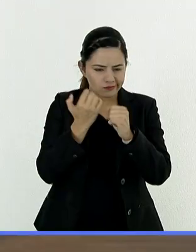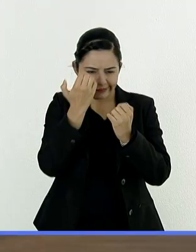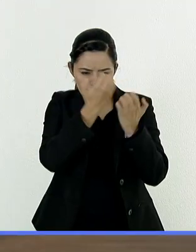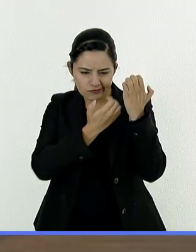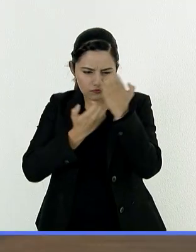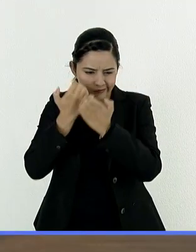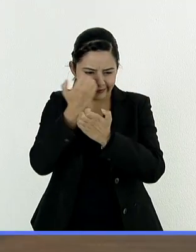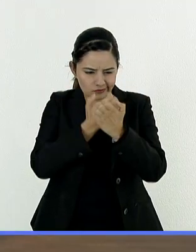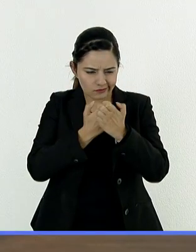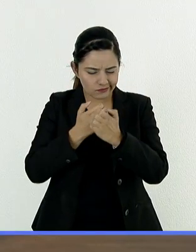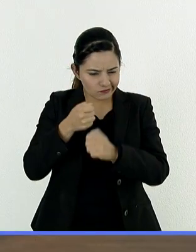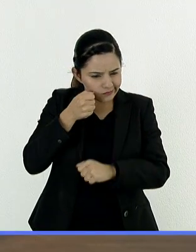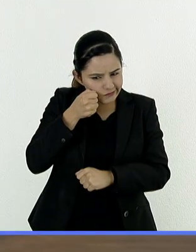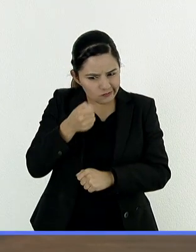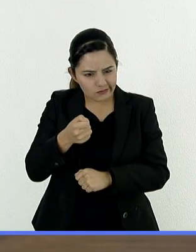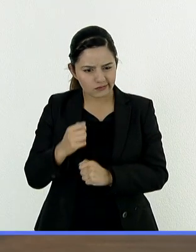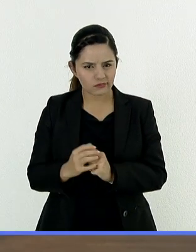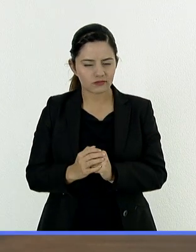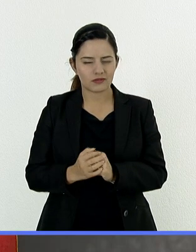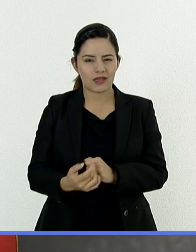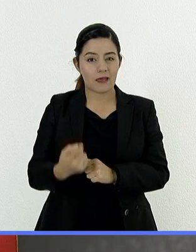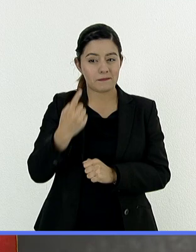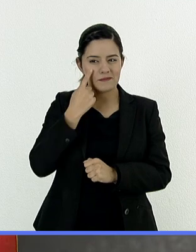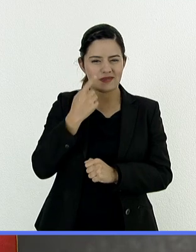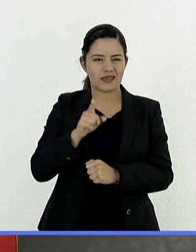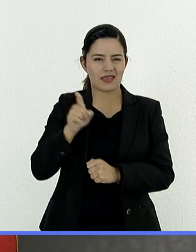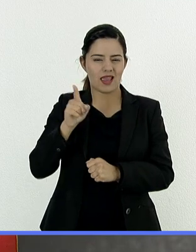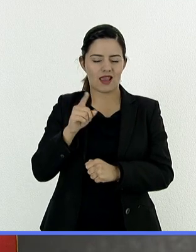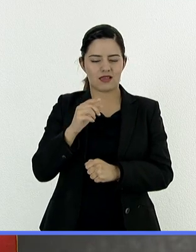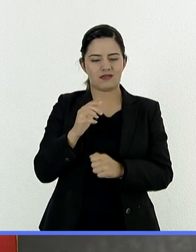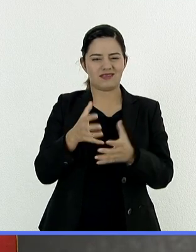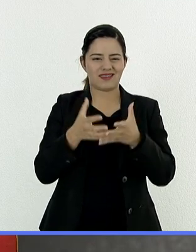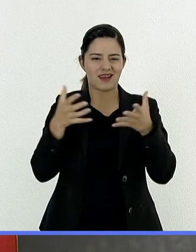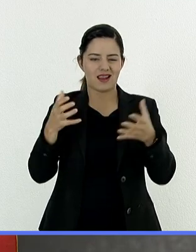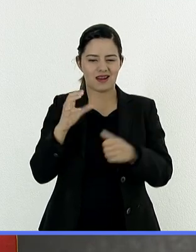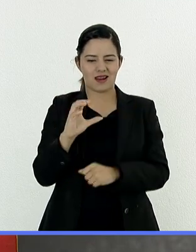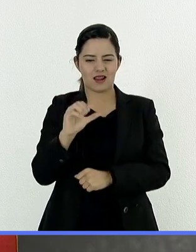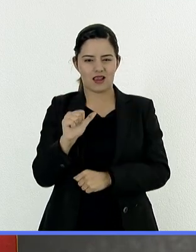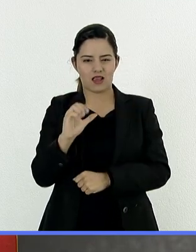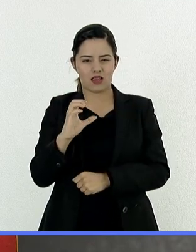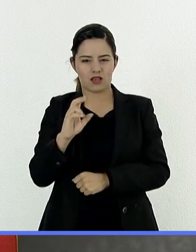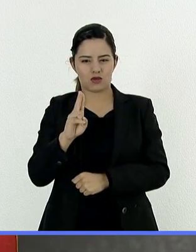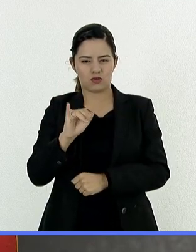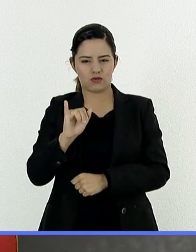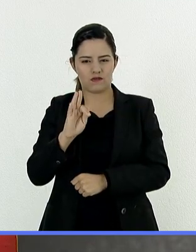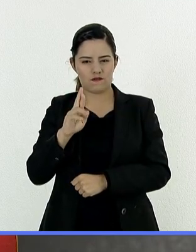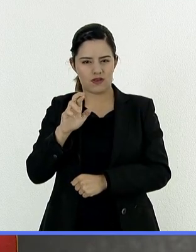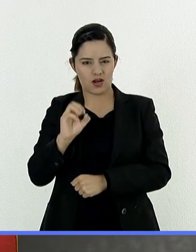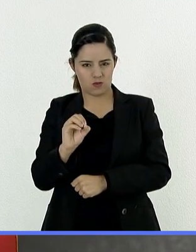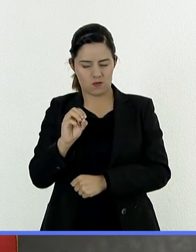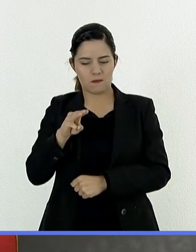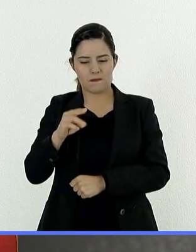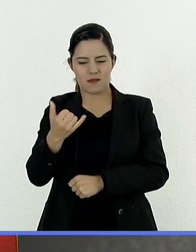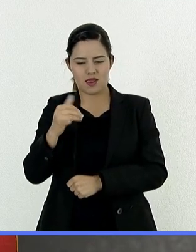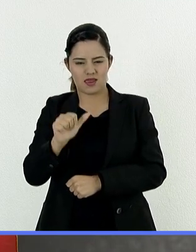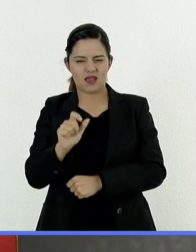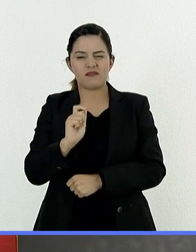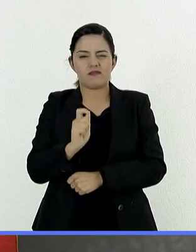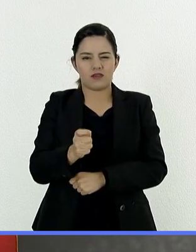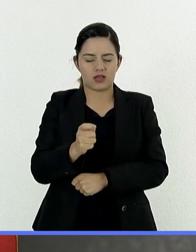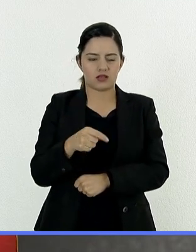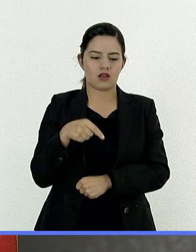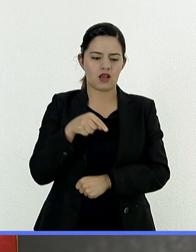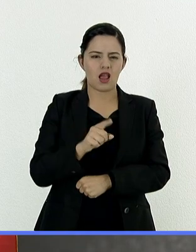y de estas exploraciones mira es una buena pregunta el gran acuífero vaya es una enorme extensión de agua que bueno nosotros